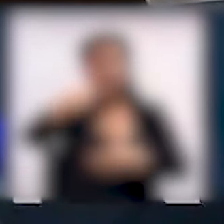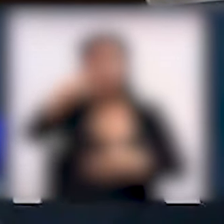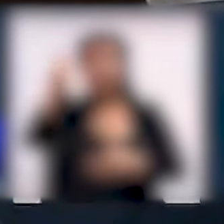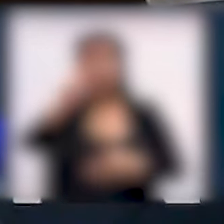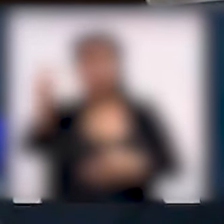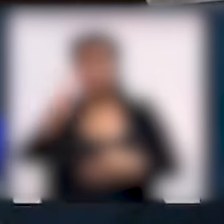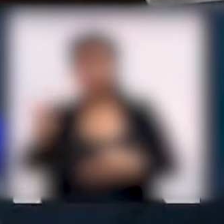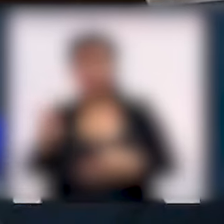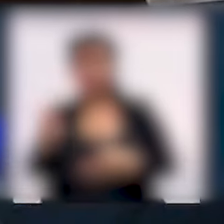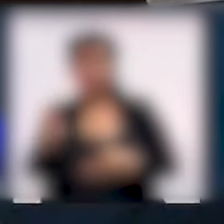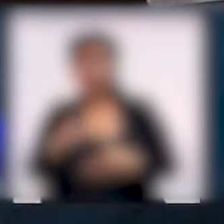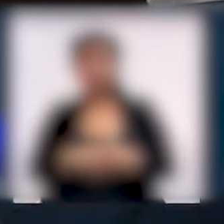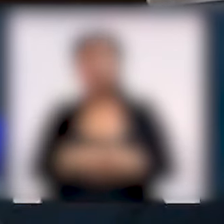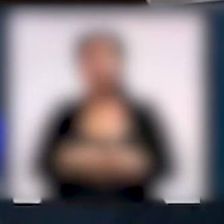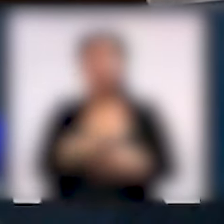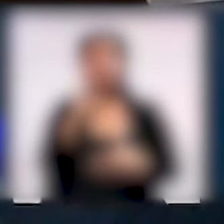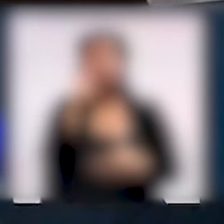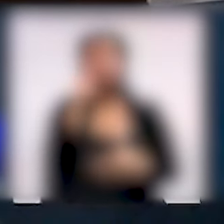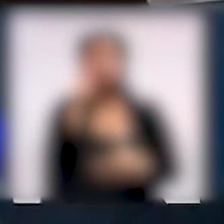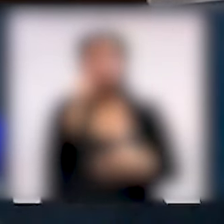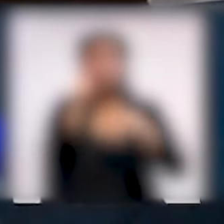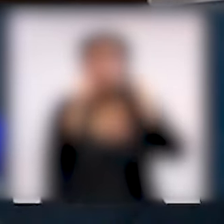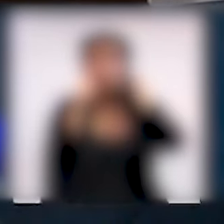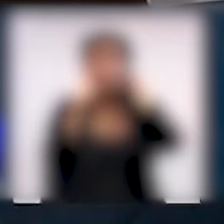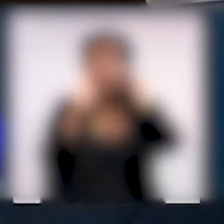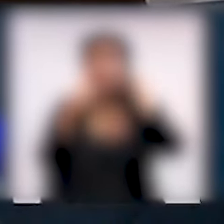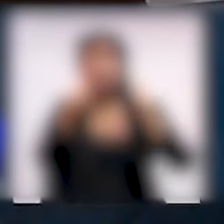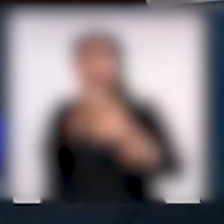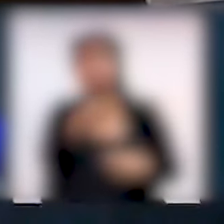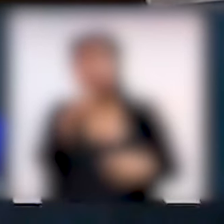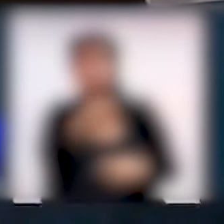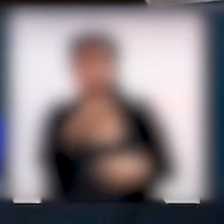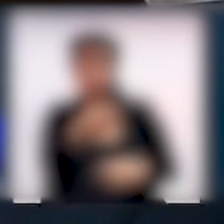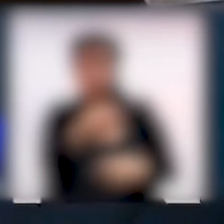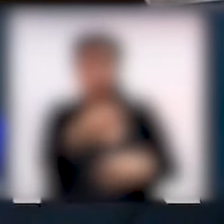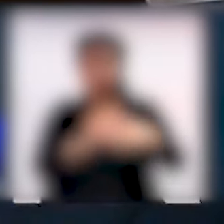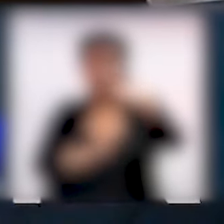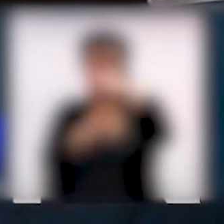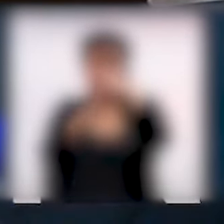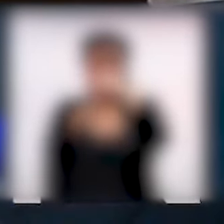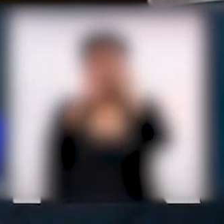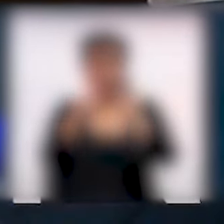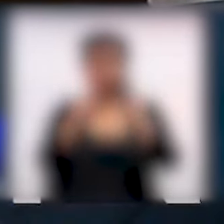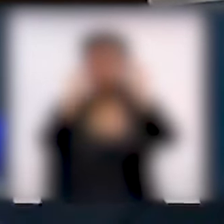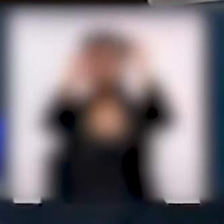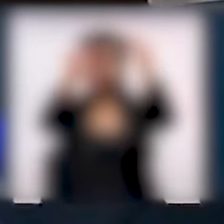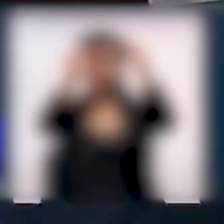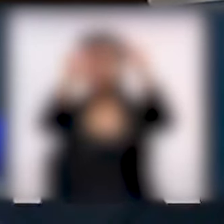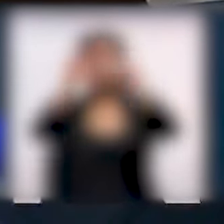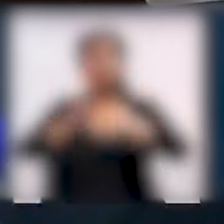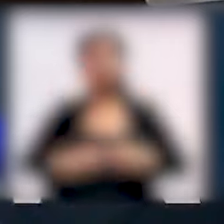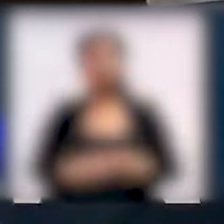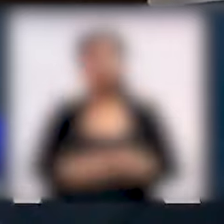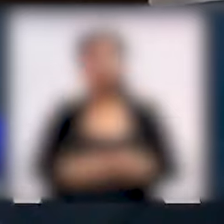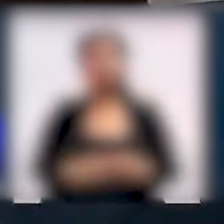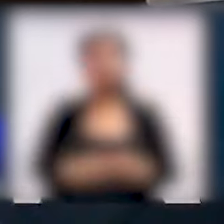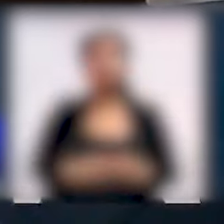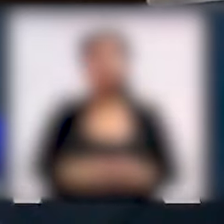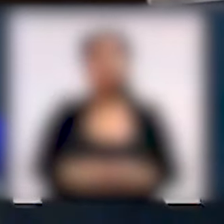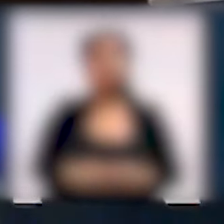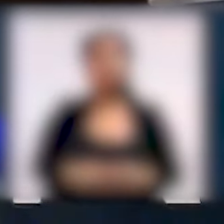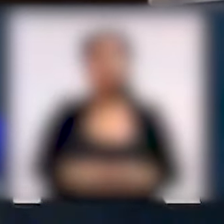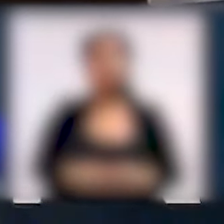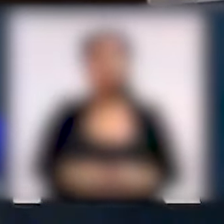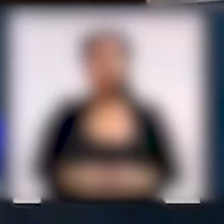con los señores denunciados magistrados titulares del tribunal supremo cabe recordar que la semana anterior fueron citadas